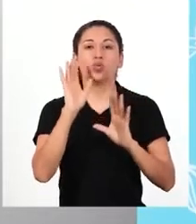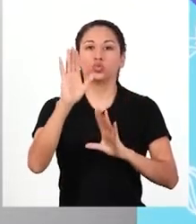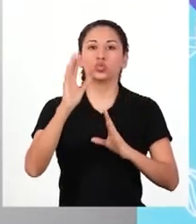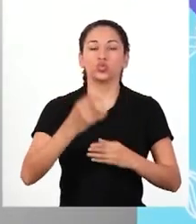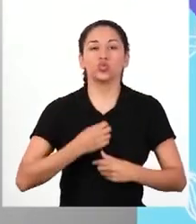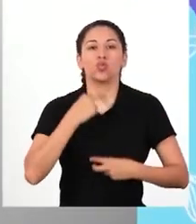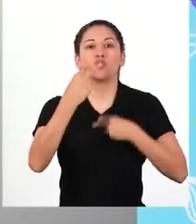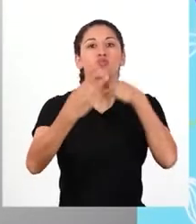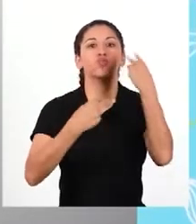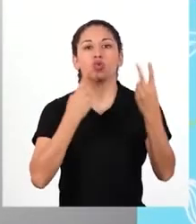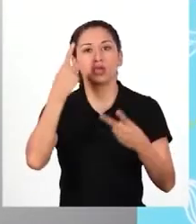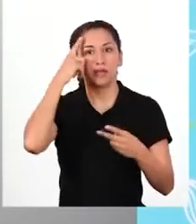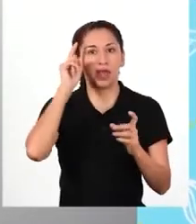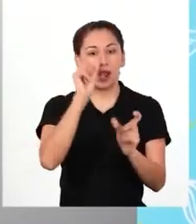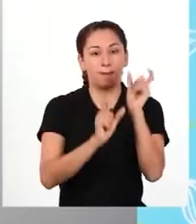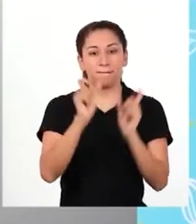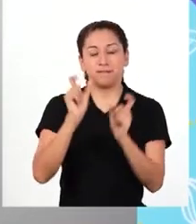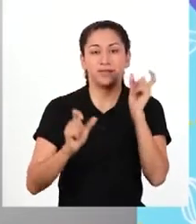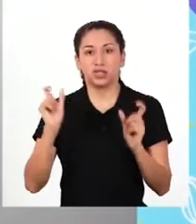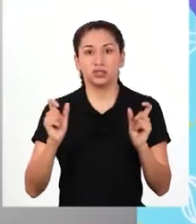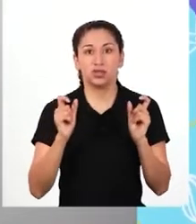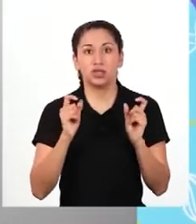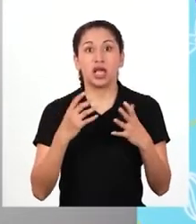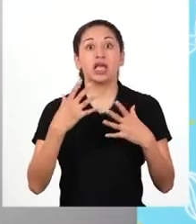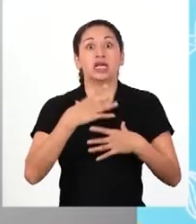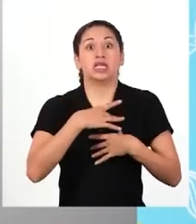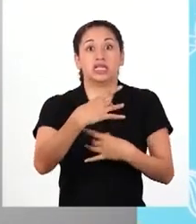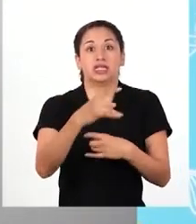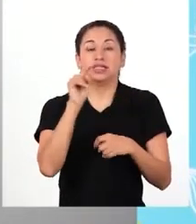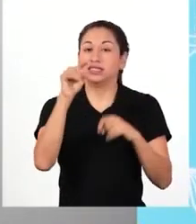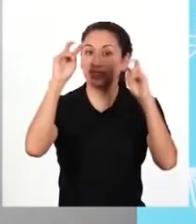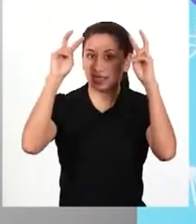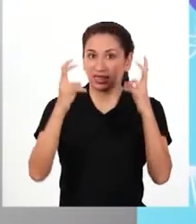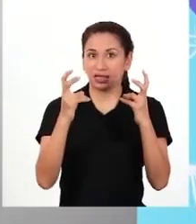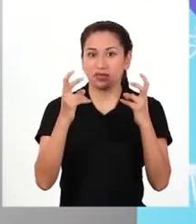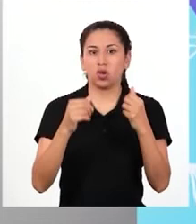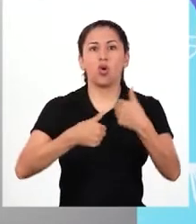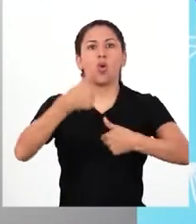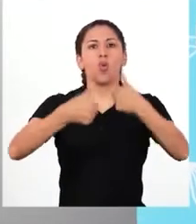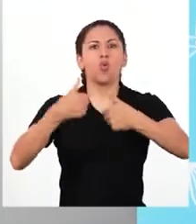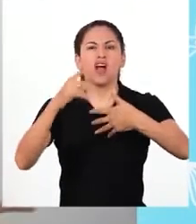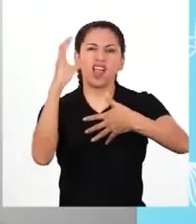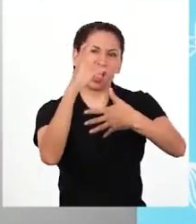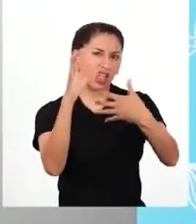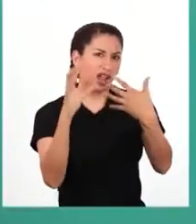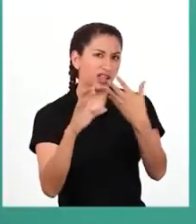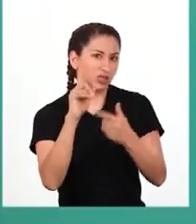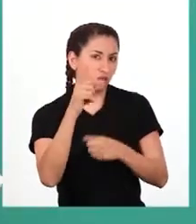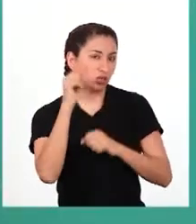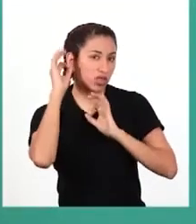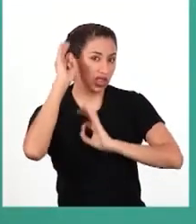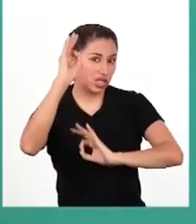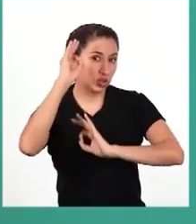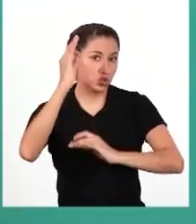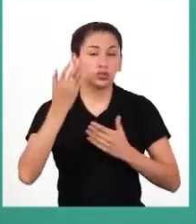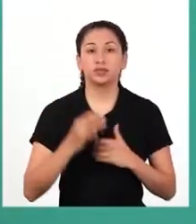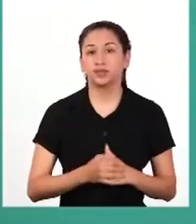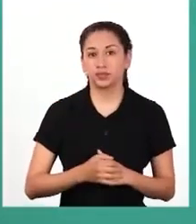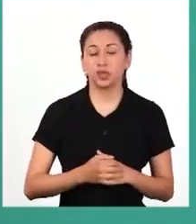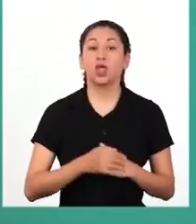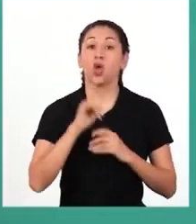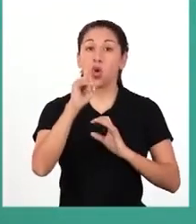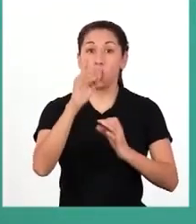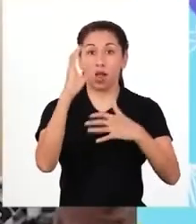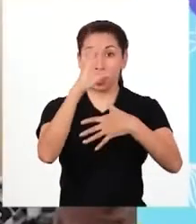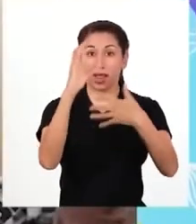ideas, cuestionar, plantear acciones de solución para que el público se involucre con el tema y actúe. ¿Cuáles son las características de